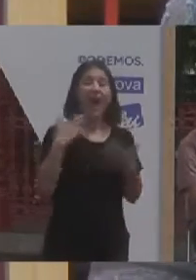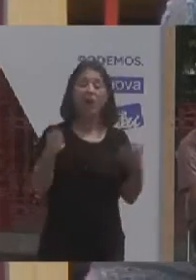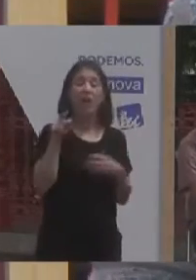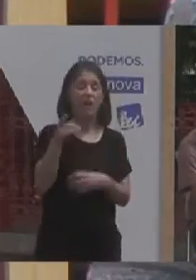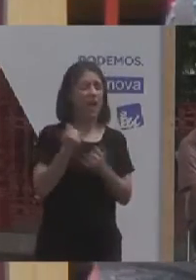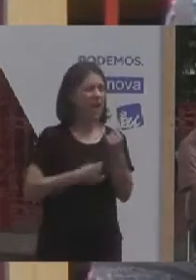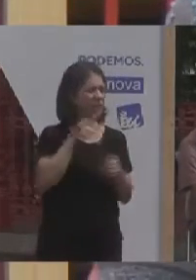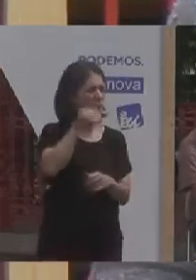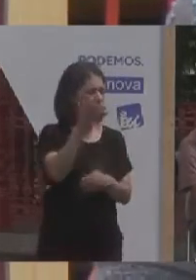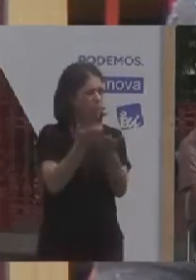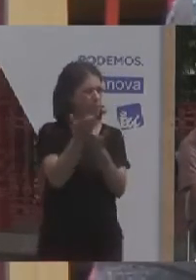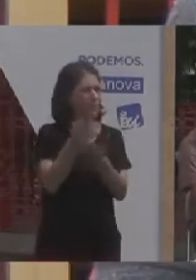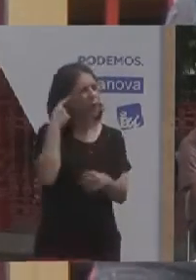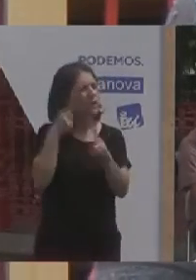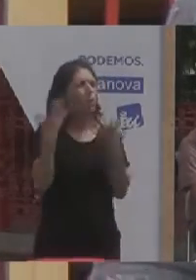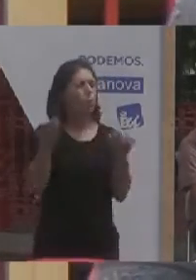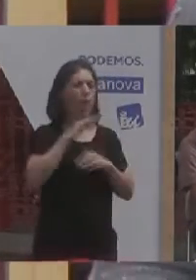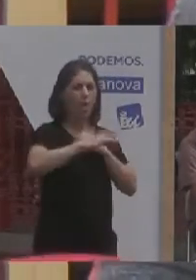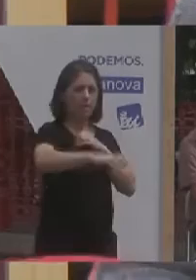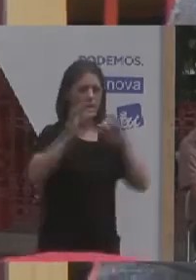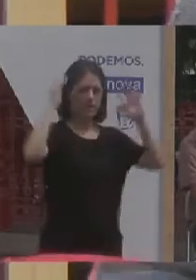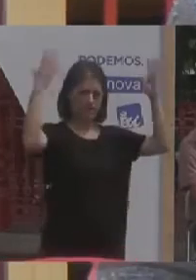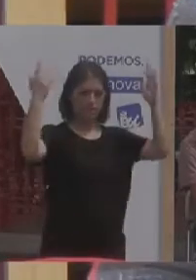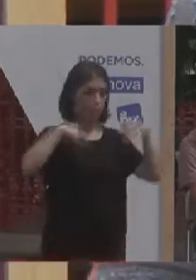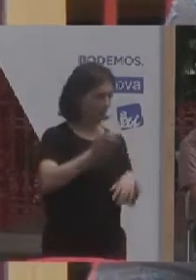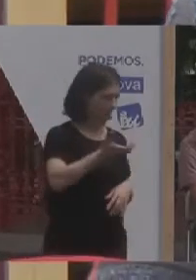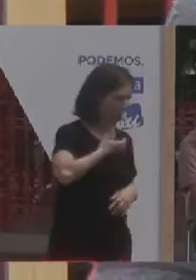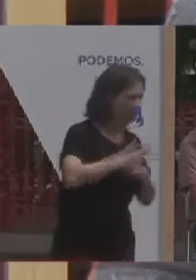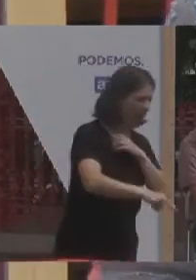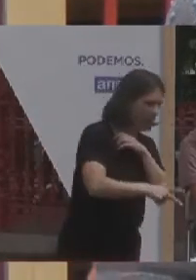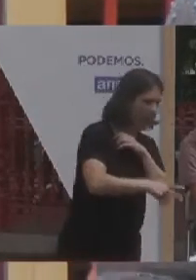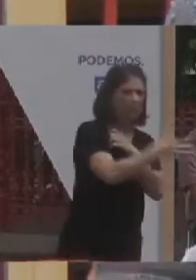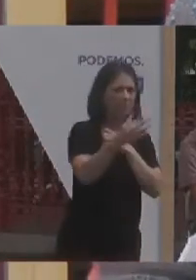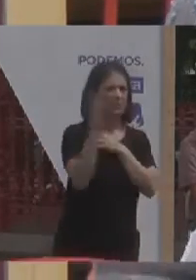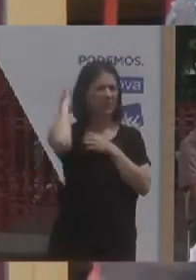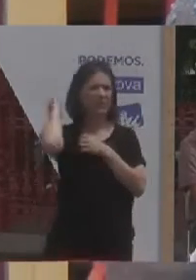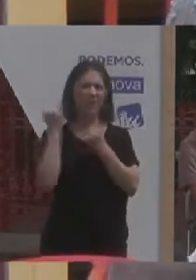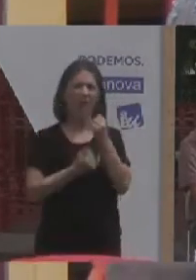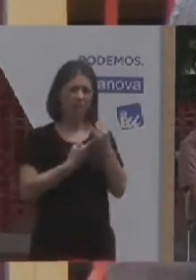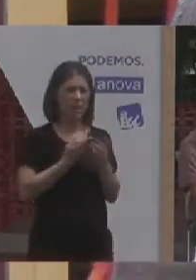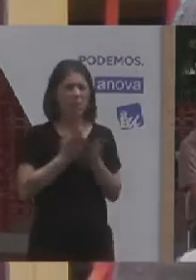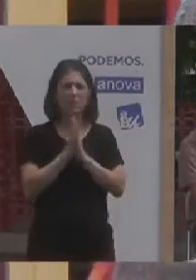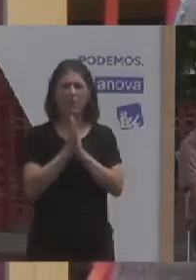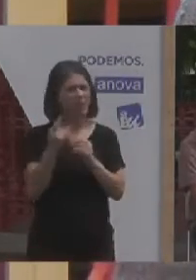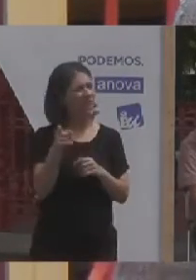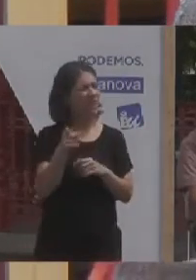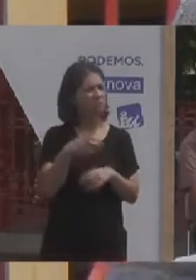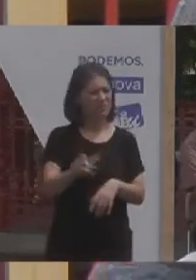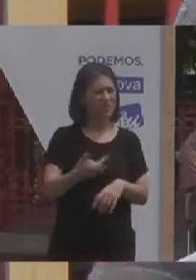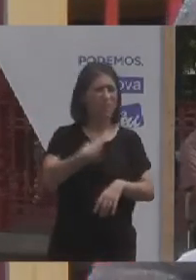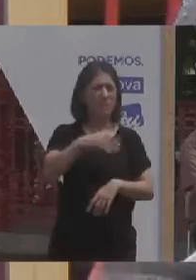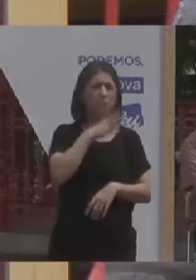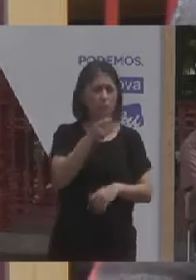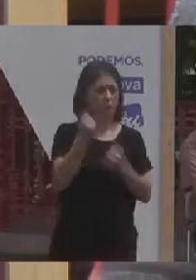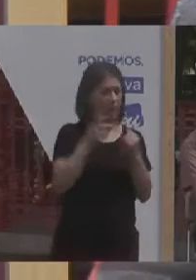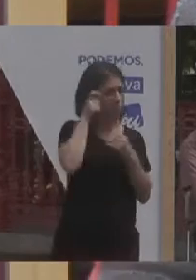o voto para En Marea, apoiando aos alcaldes e apoiando a Pablo Iglesias, pedindo que ten que ser o noso presidente porque é o que vai a pelexar